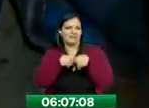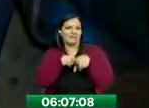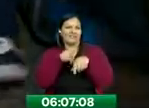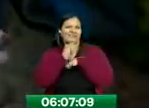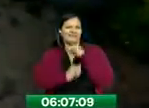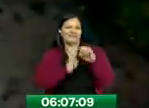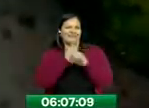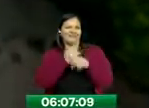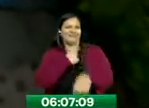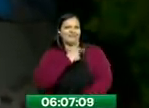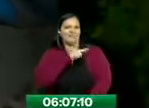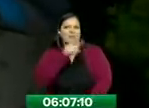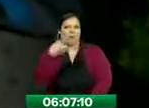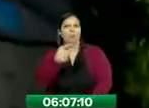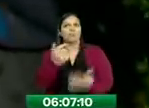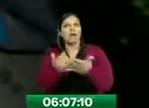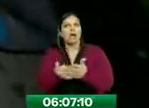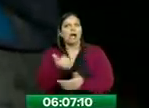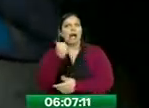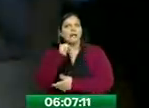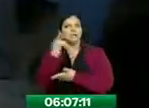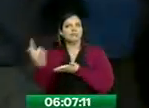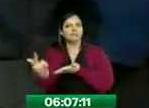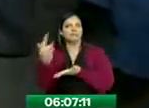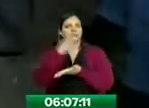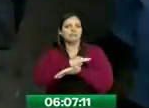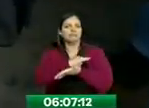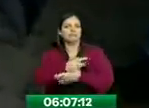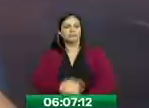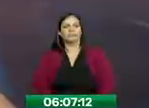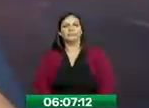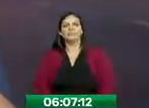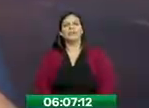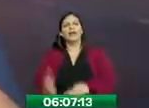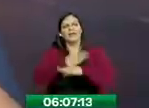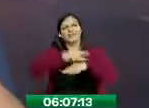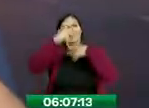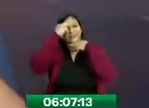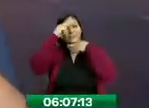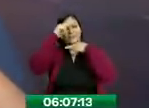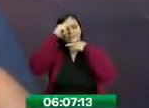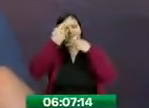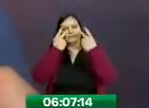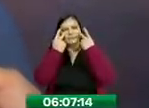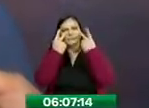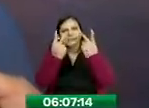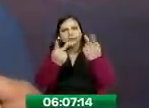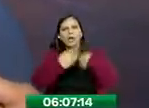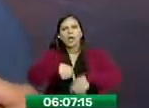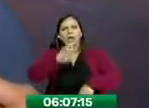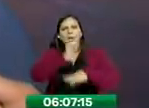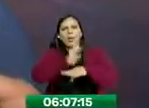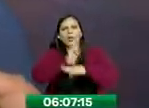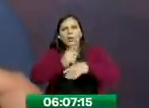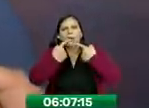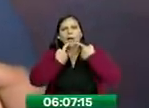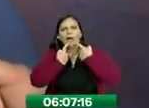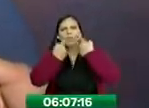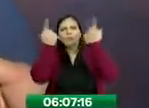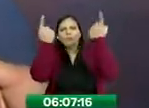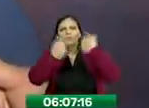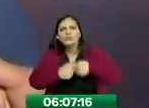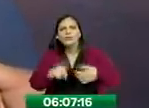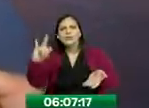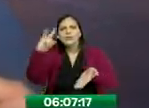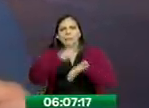trajo justo este día acá, Guayaquil, Ecuador? Nada, las noticias que sucedieron todo tan rápido, se dio el cierre del aeropuerto acá en